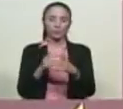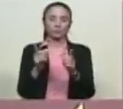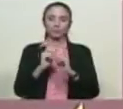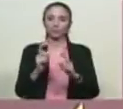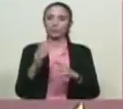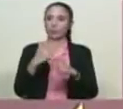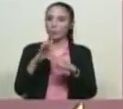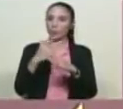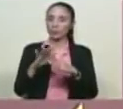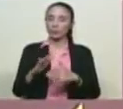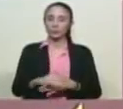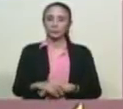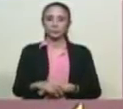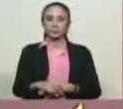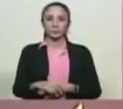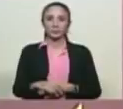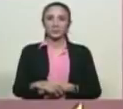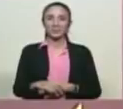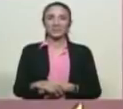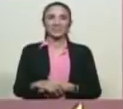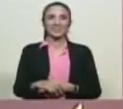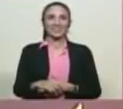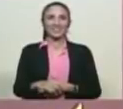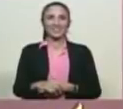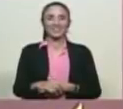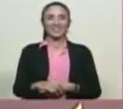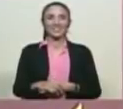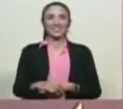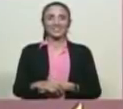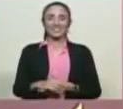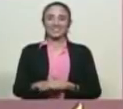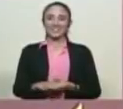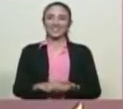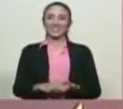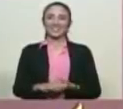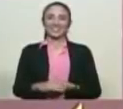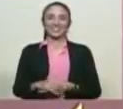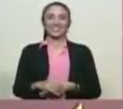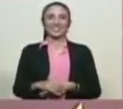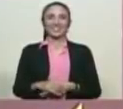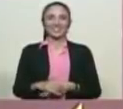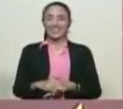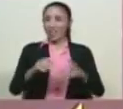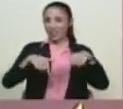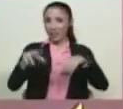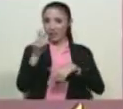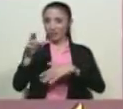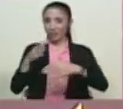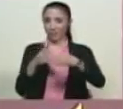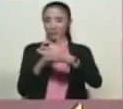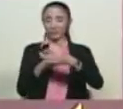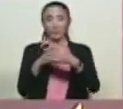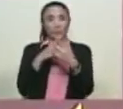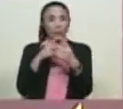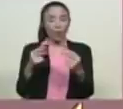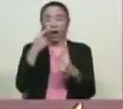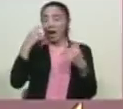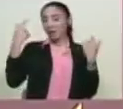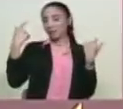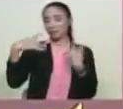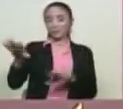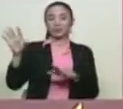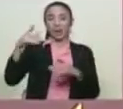ni guerra económica, ni guerra de Trump, ni nada, ni sanciones, ¿no? A Venezuela no tiene que detenerla nada, allá